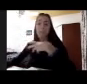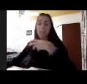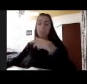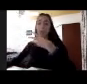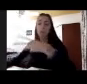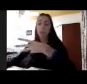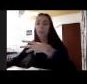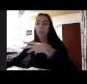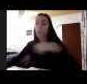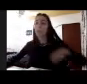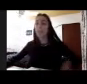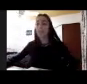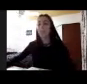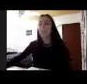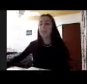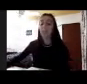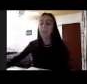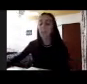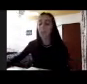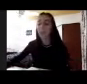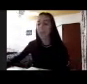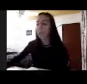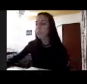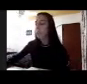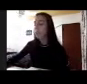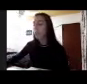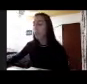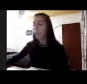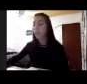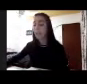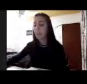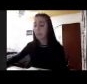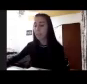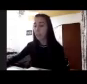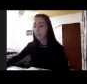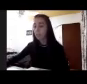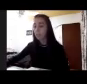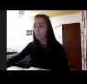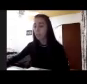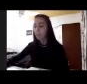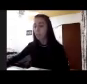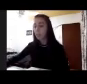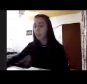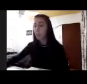de otro usuario de la vivienda, también me podría juntar tranquilamente ahí.